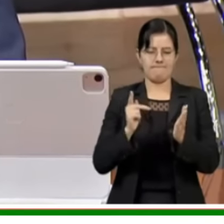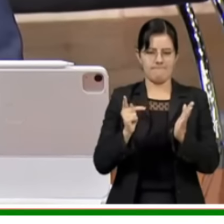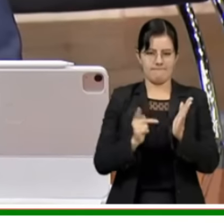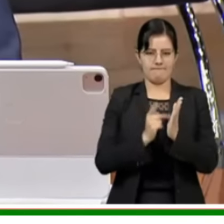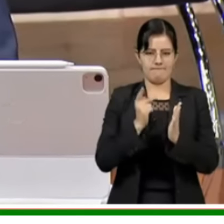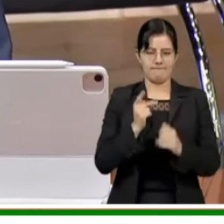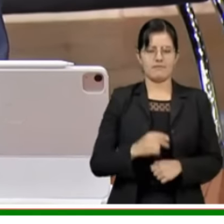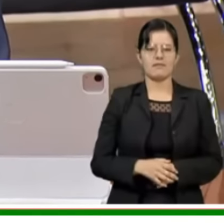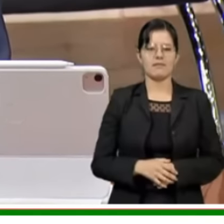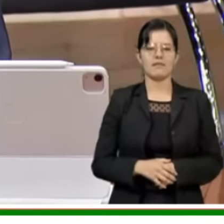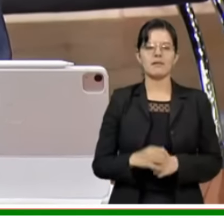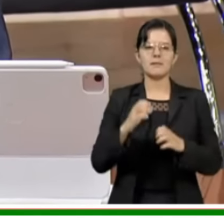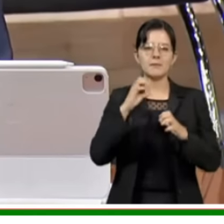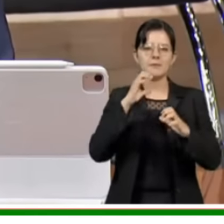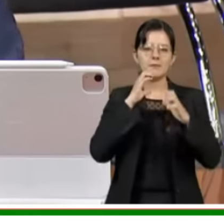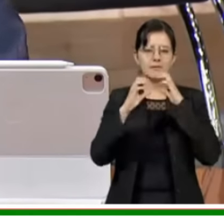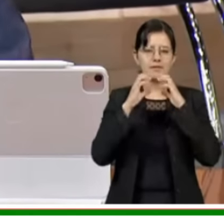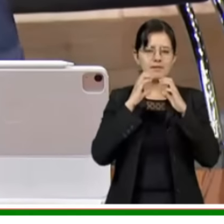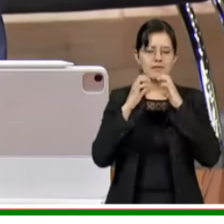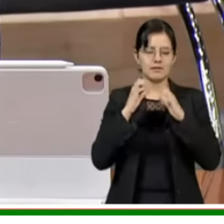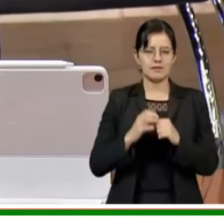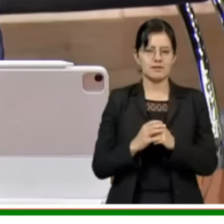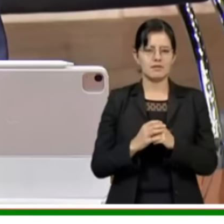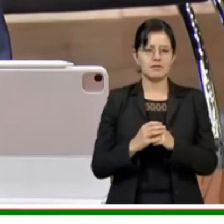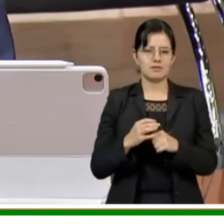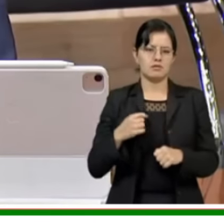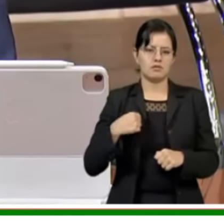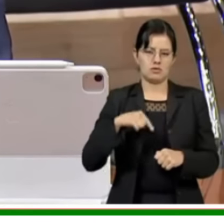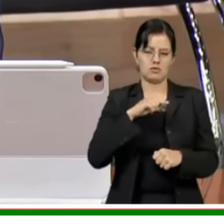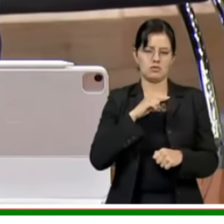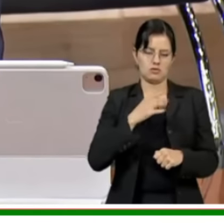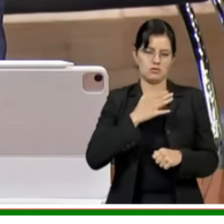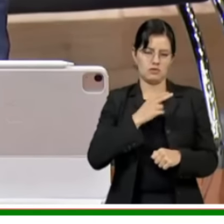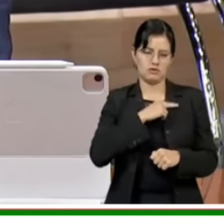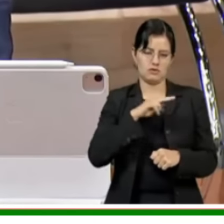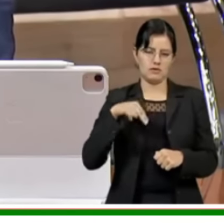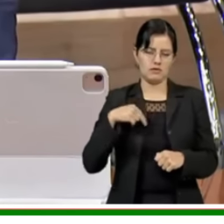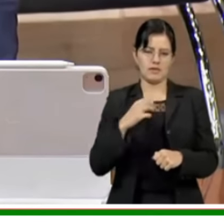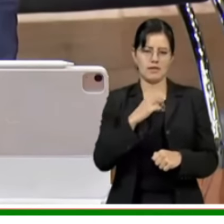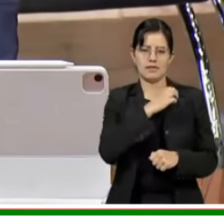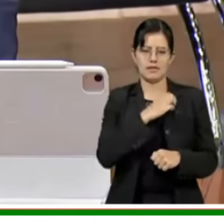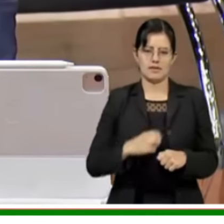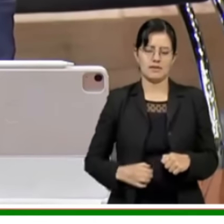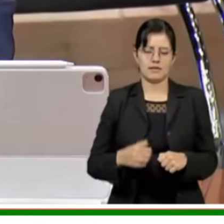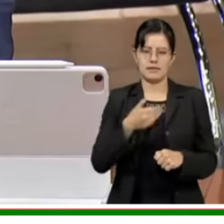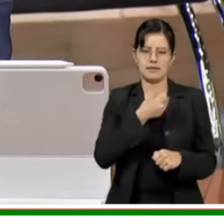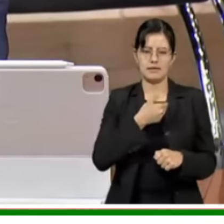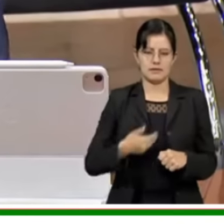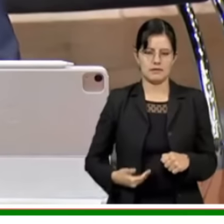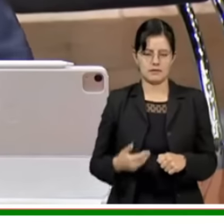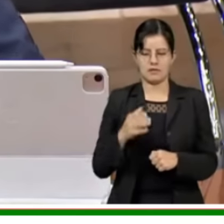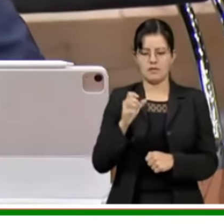nuevamente el comunicado de nuestra candidata presidencial